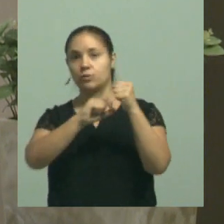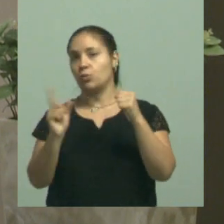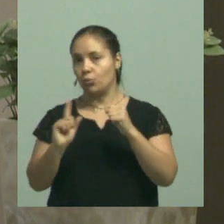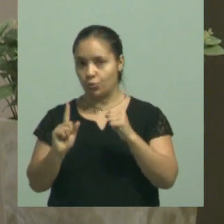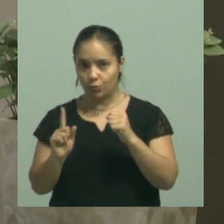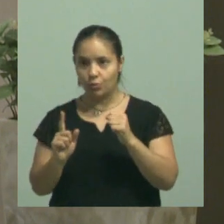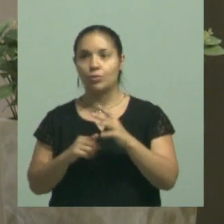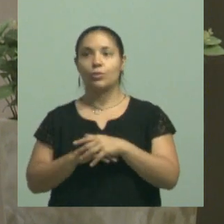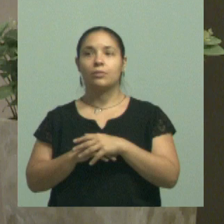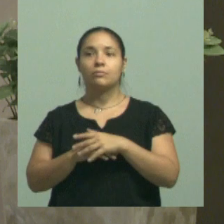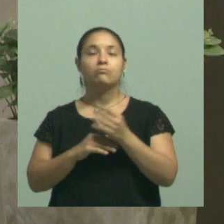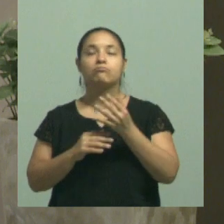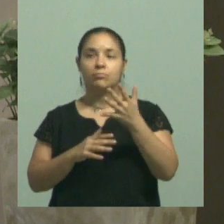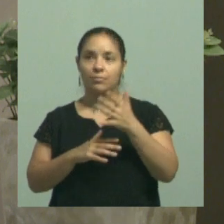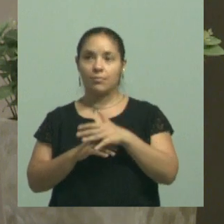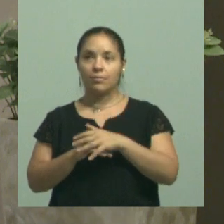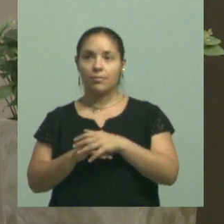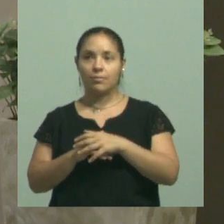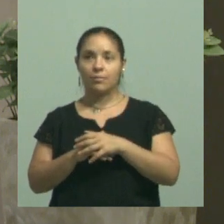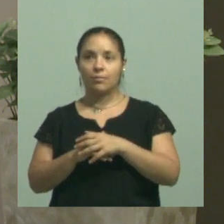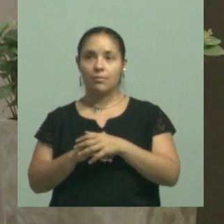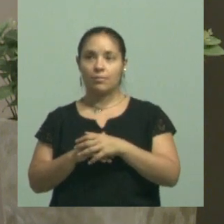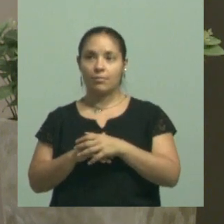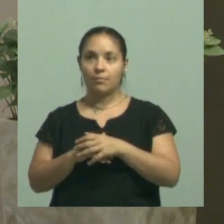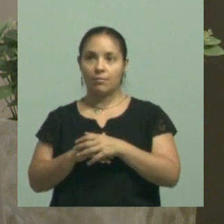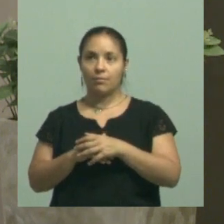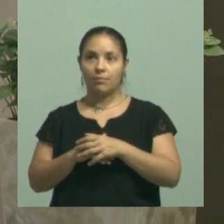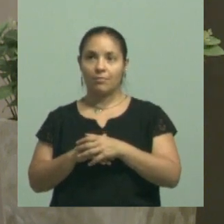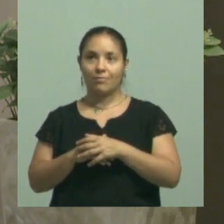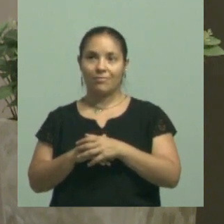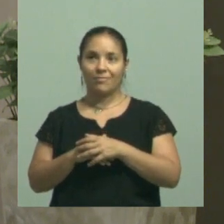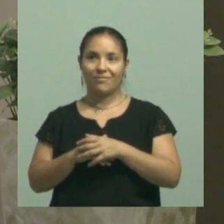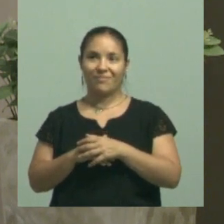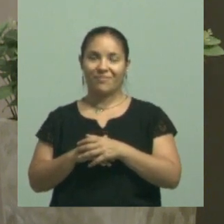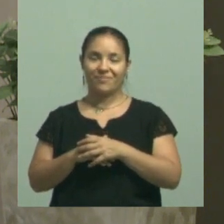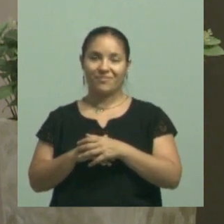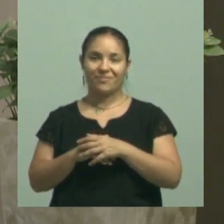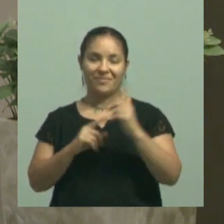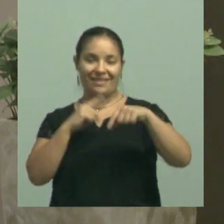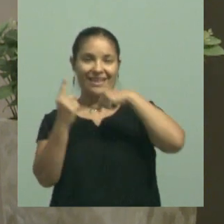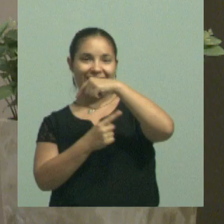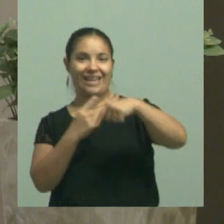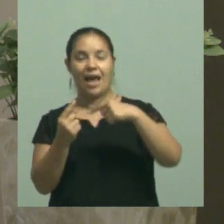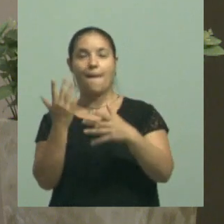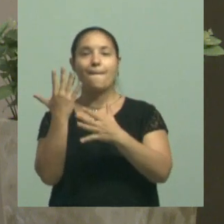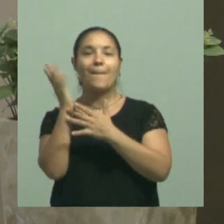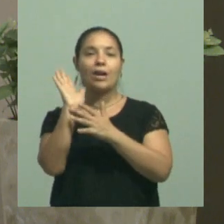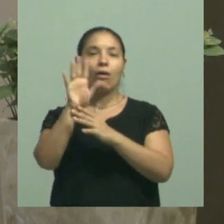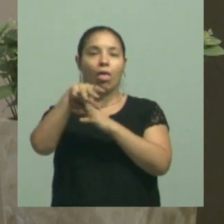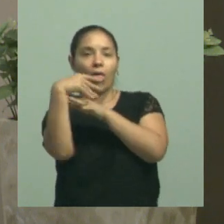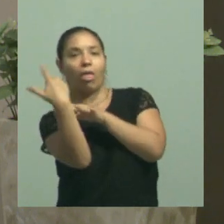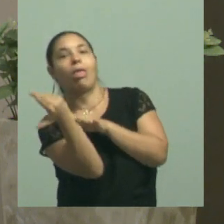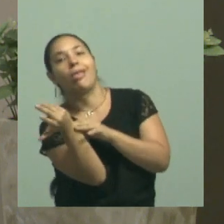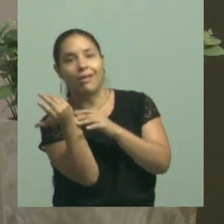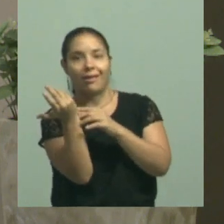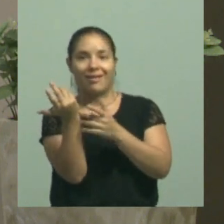hacemos es apoyar la mano y empezamos a girar. Ah. Mirá la mano de ella. Claro. La tengo que soltar porque pegó para